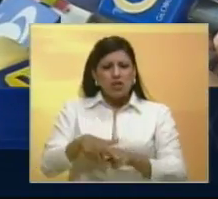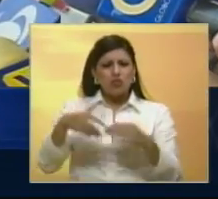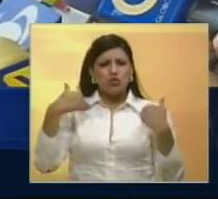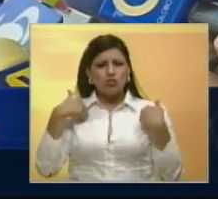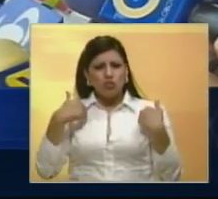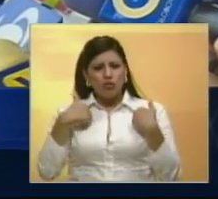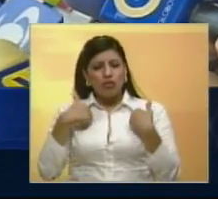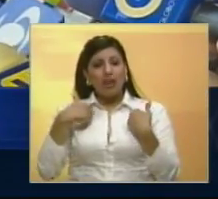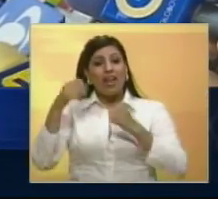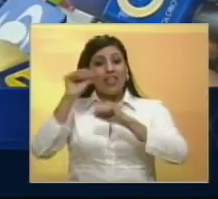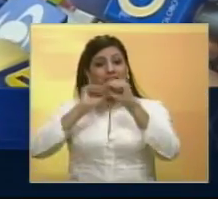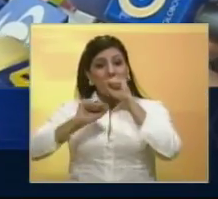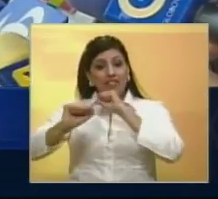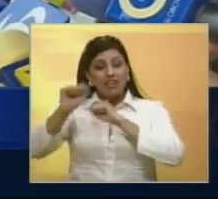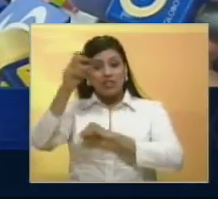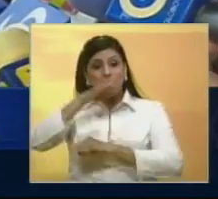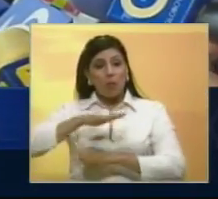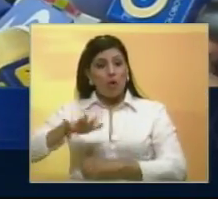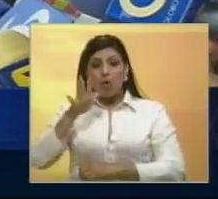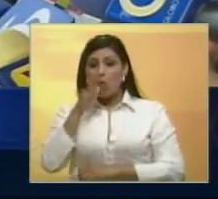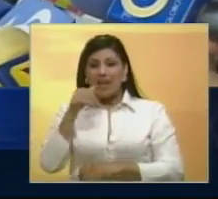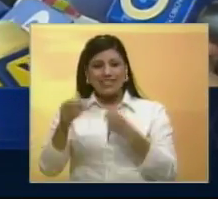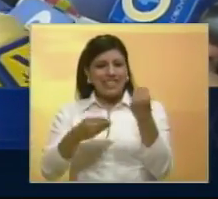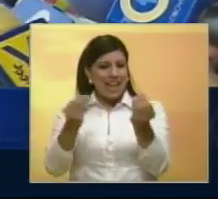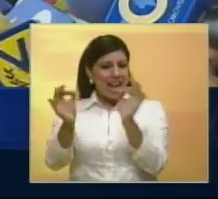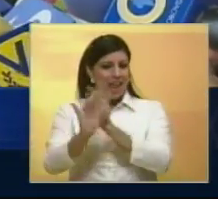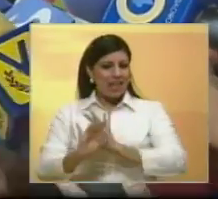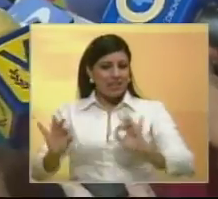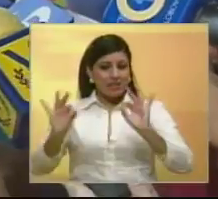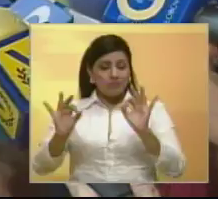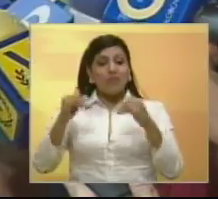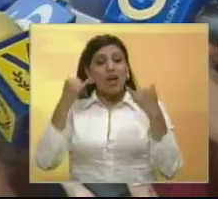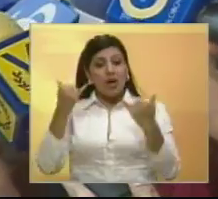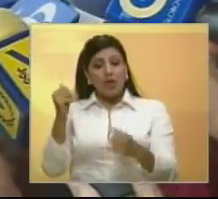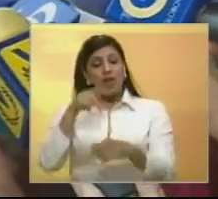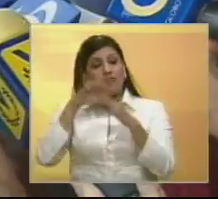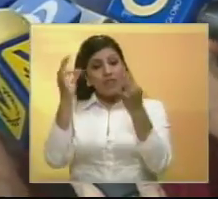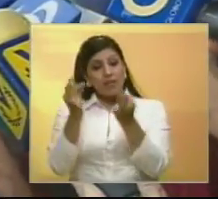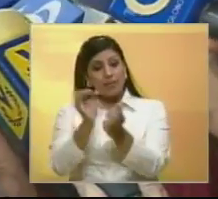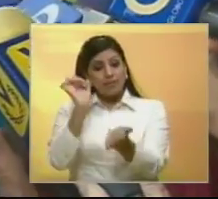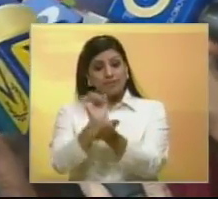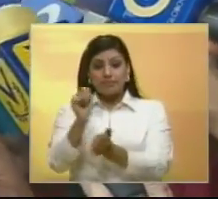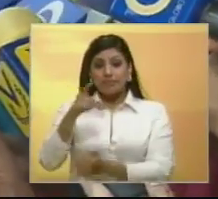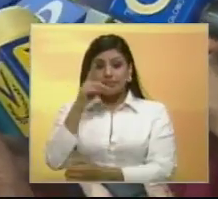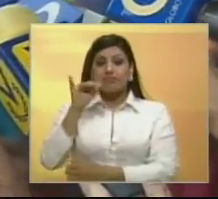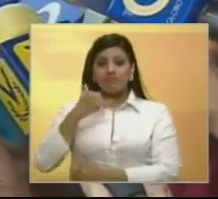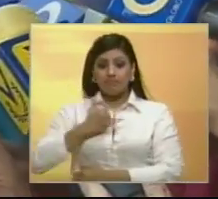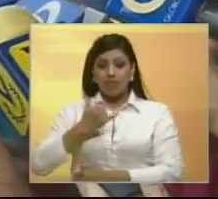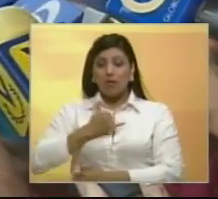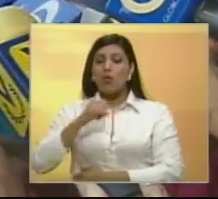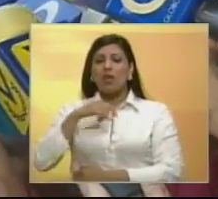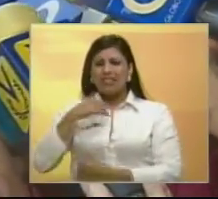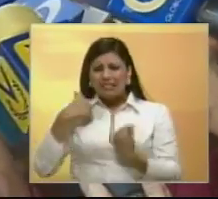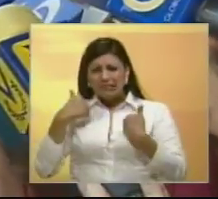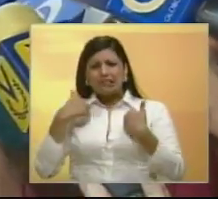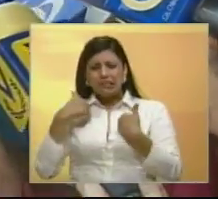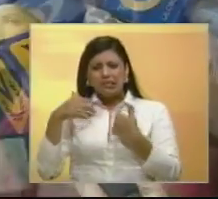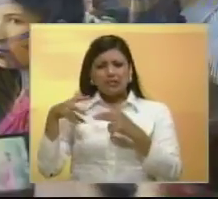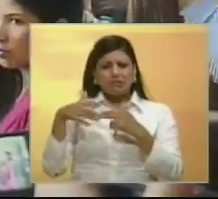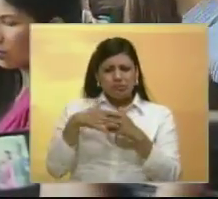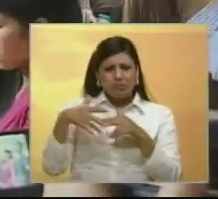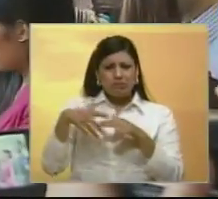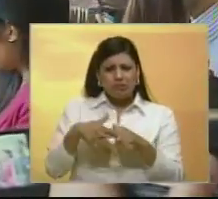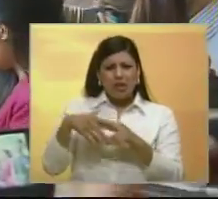reciben, y la Defensoría del Pueblo no hace nada. Familiares de los presos políticos afirman que los mismos han sido víctimas de torturas